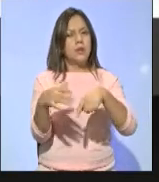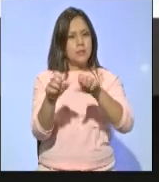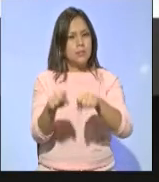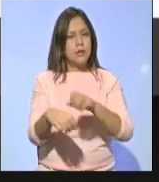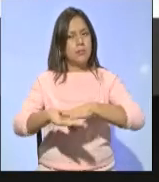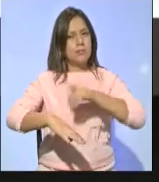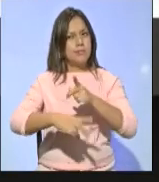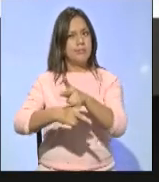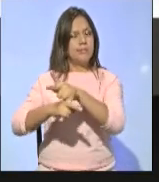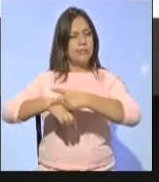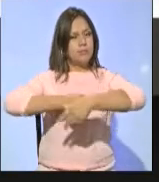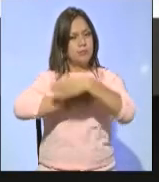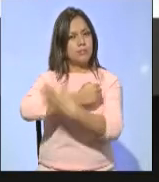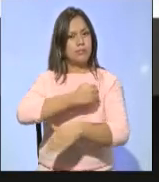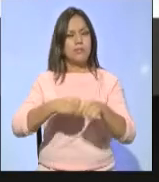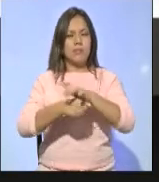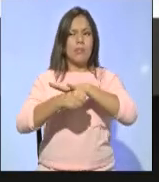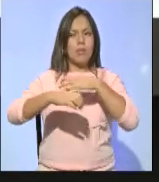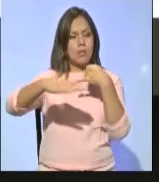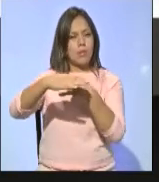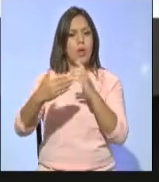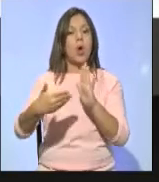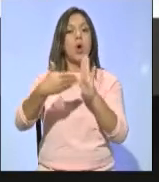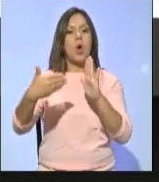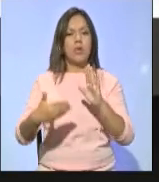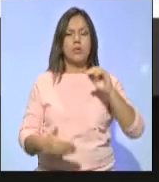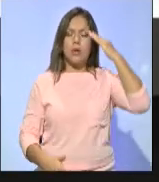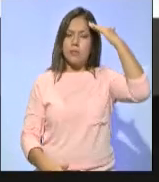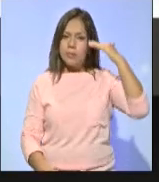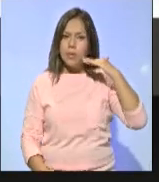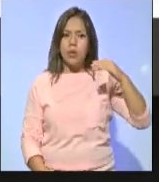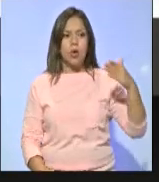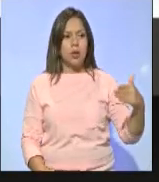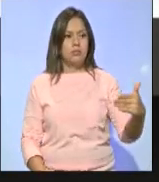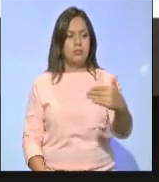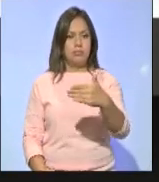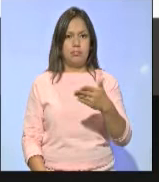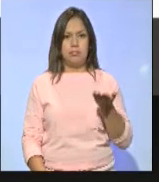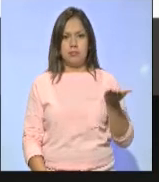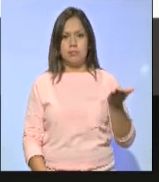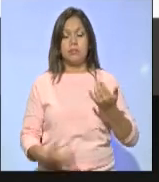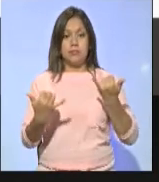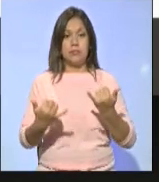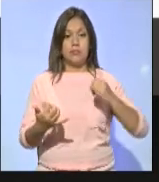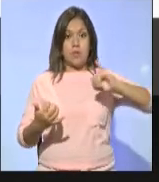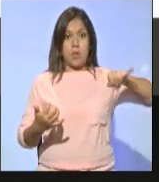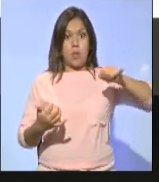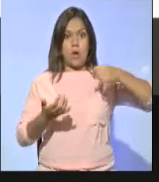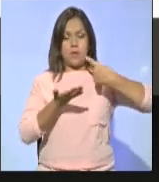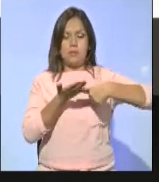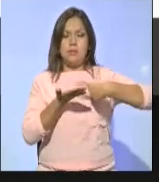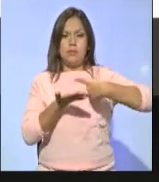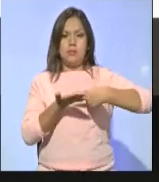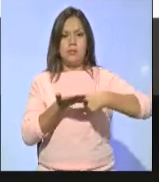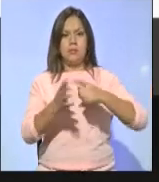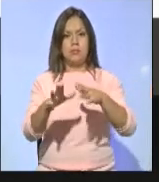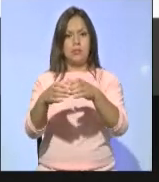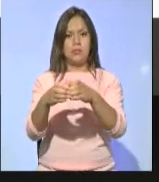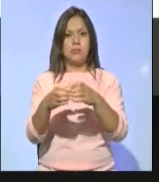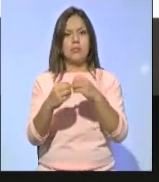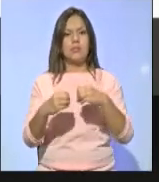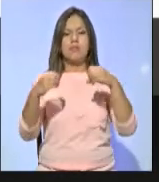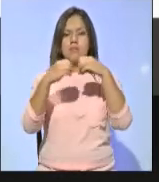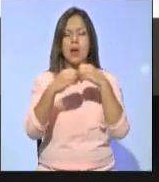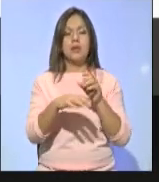prevenir y sancionar el abuso sexual en contra de menores de edad. En la sesión mantenida este jueves, esta comisión recibió más